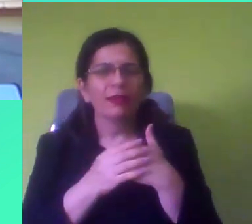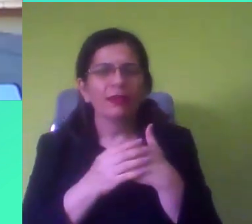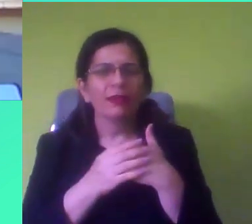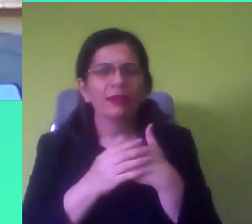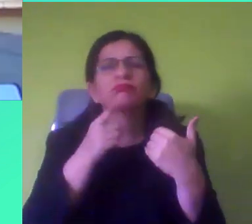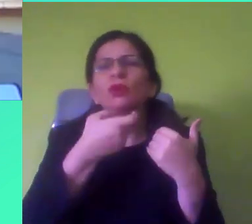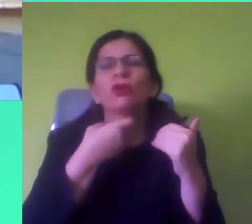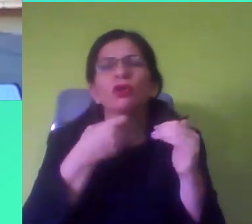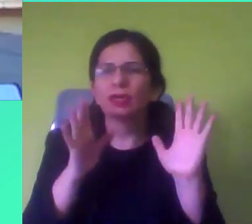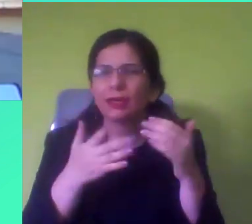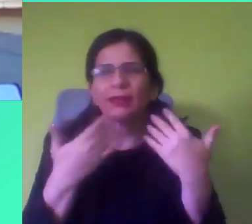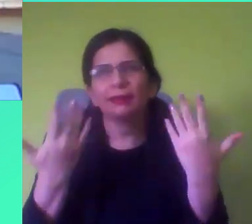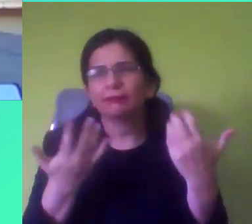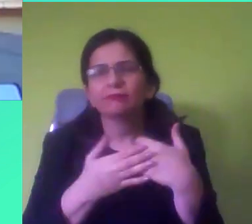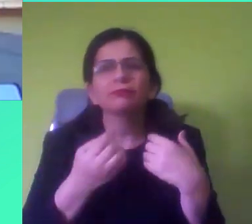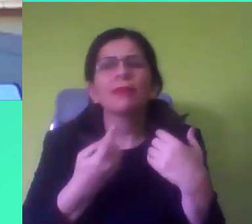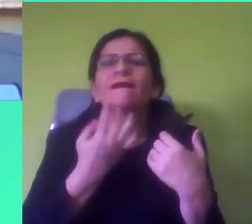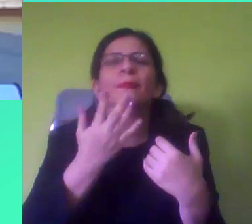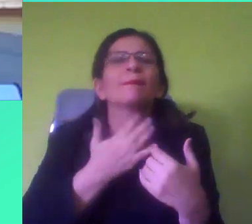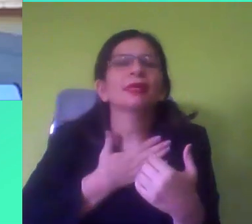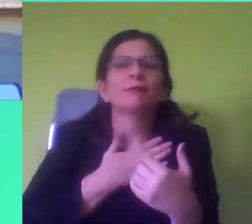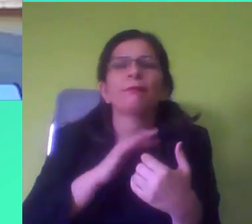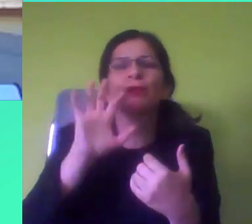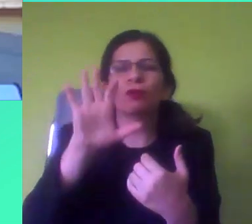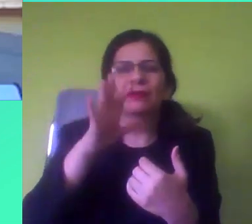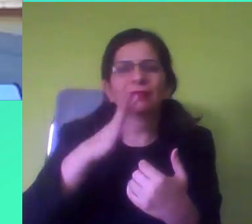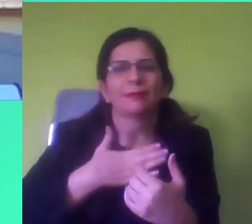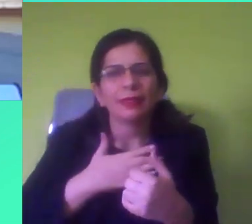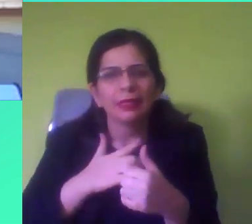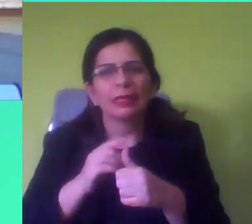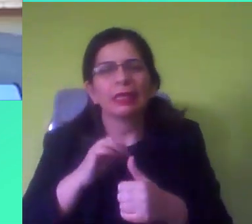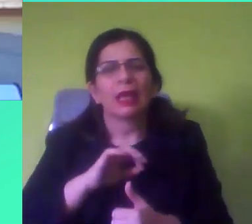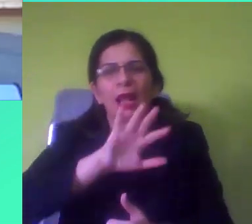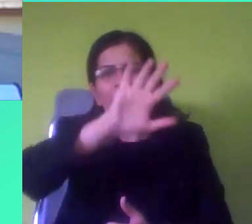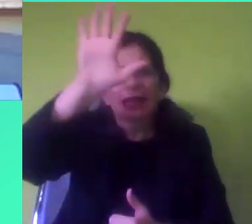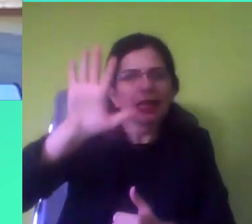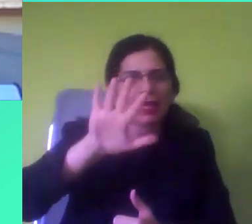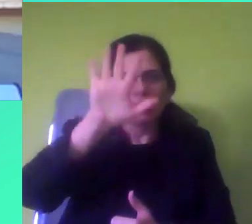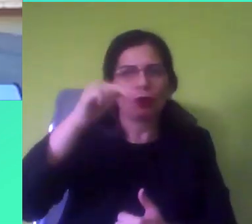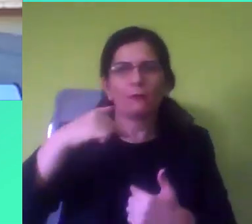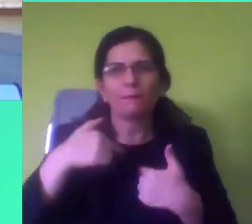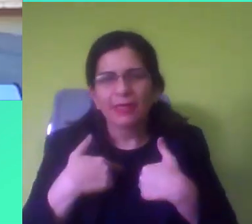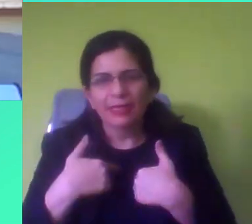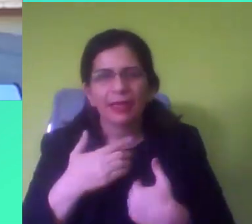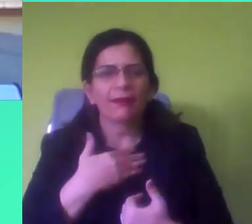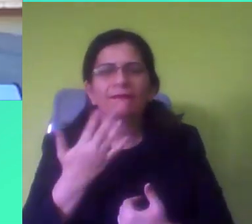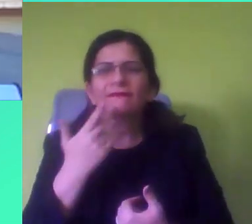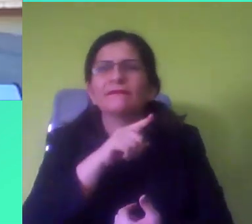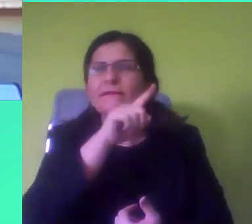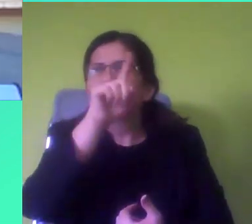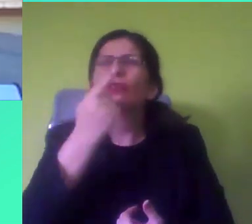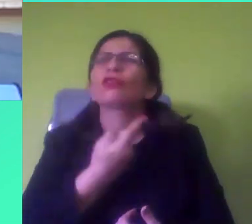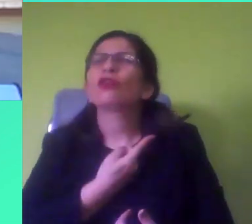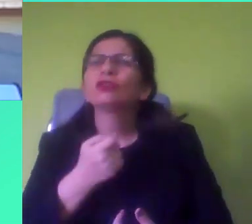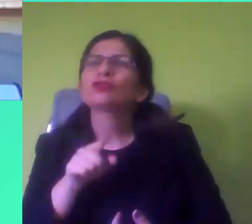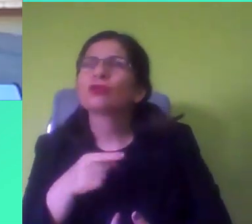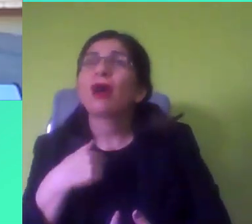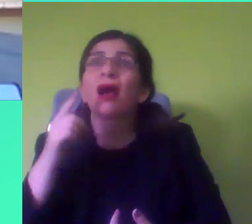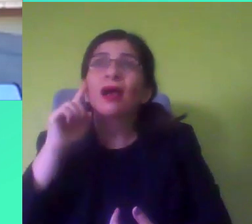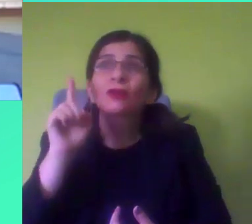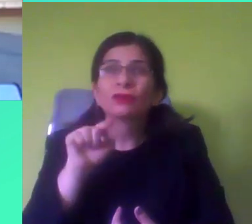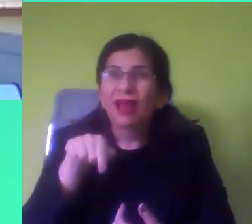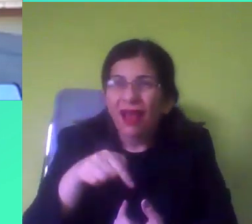ver su provincia, su región, y fijarse dónde hay